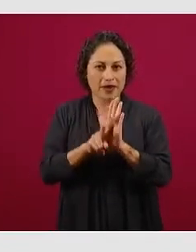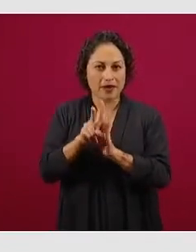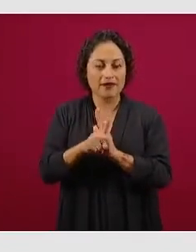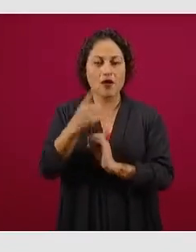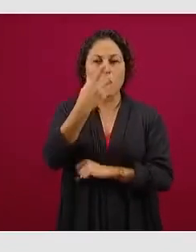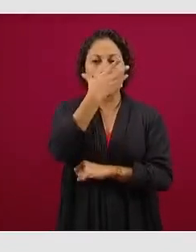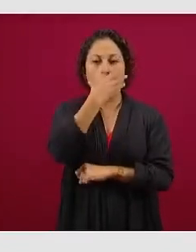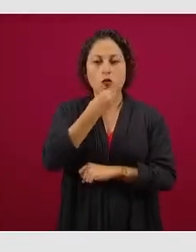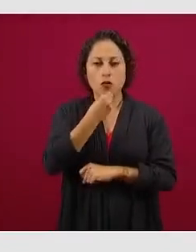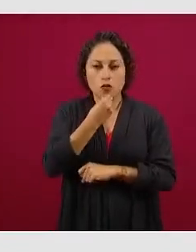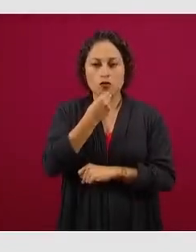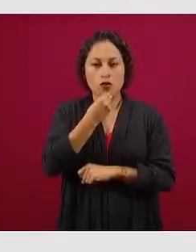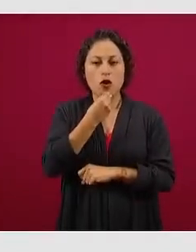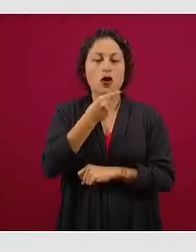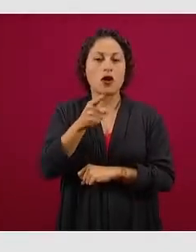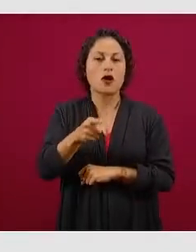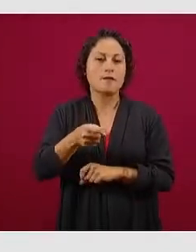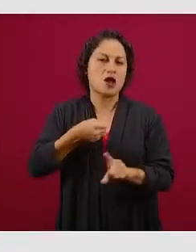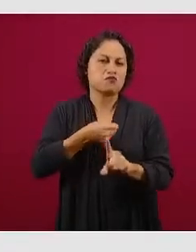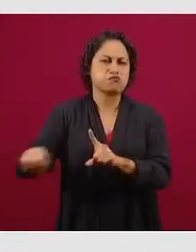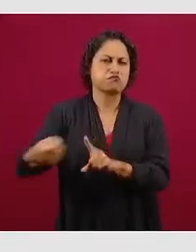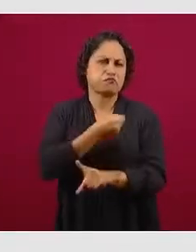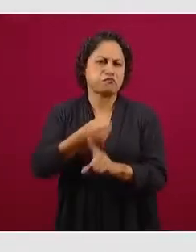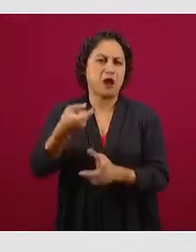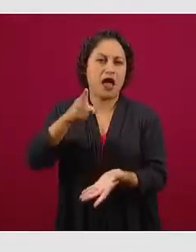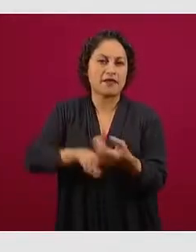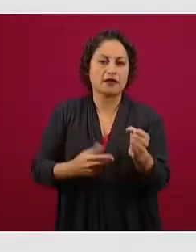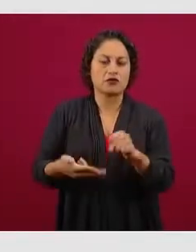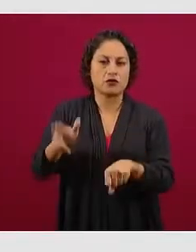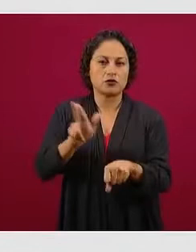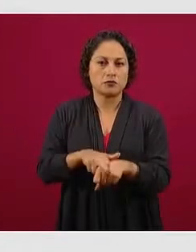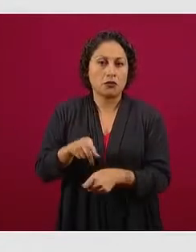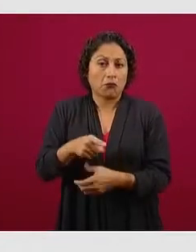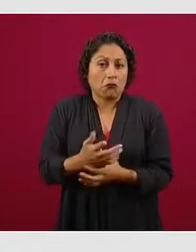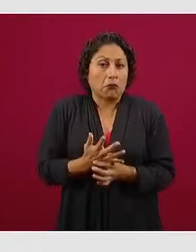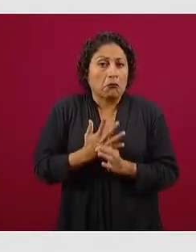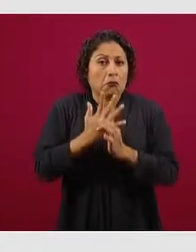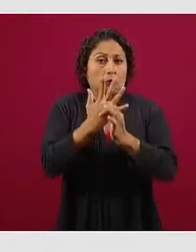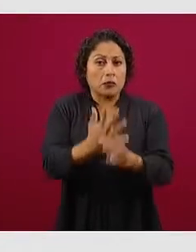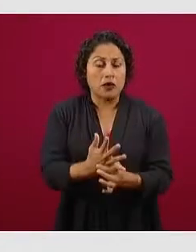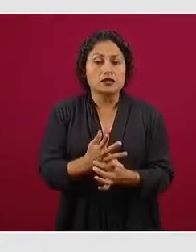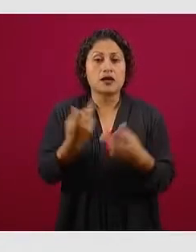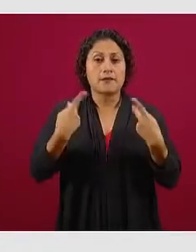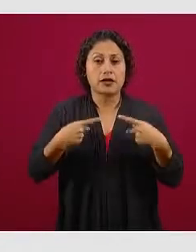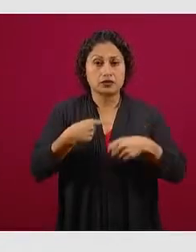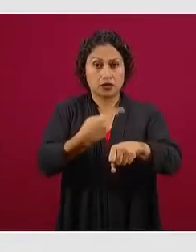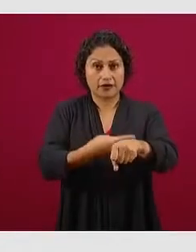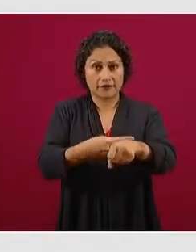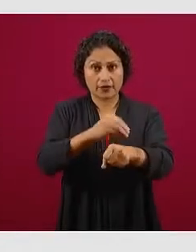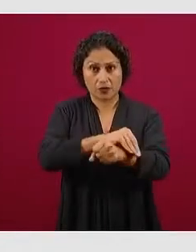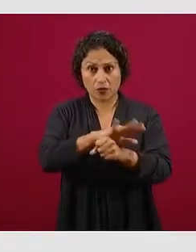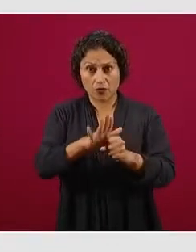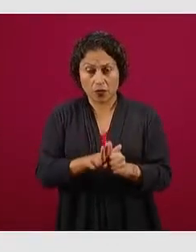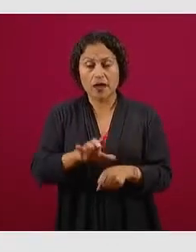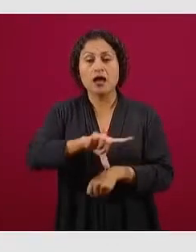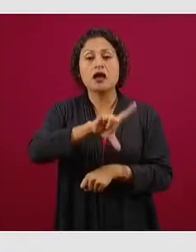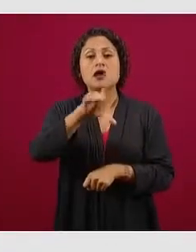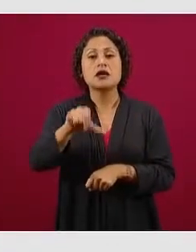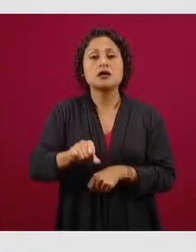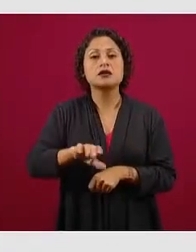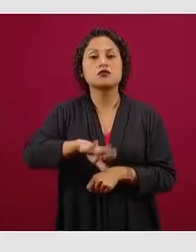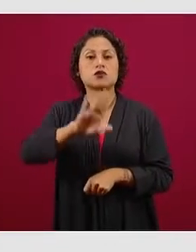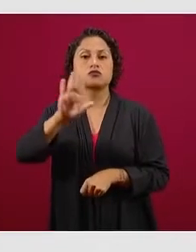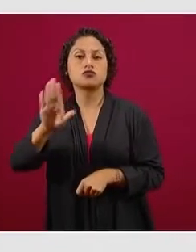hombre golpeando a un paciente en un hospital. Se afirmaba que se trataba de una persona con COVID-19 y que falleció horas